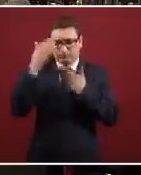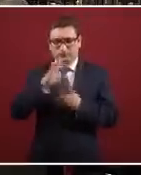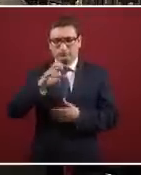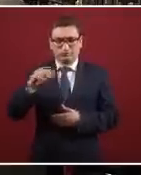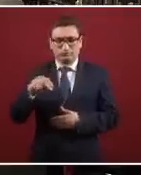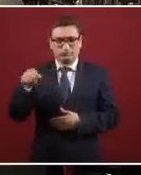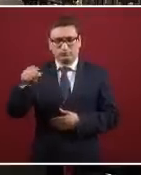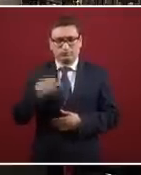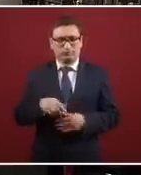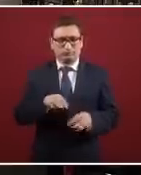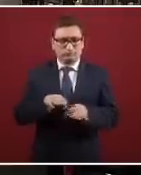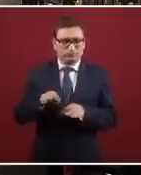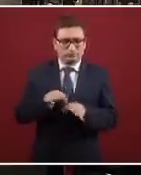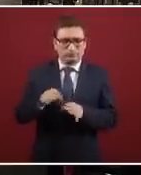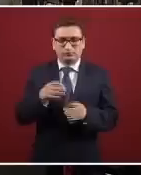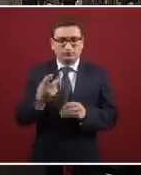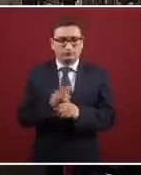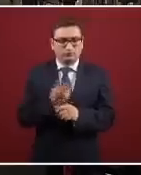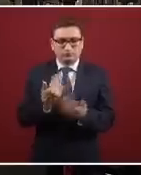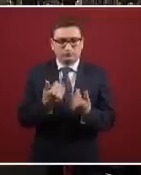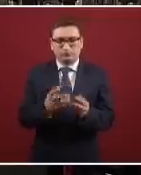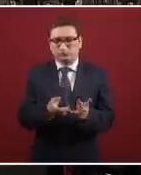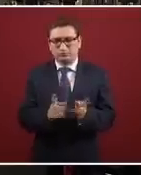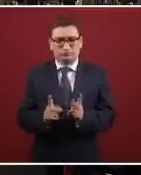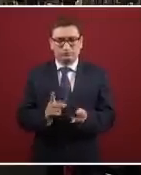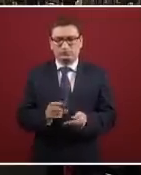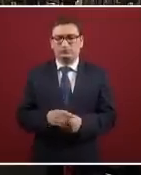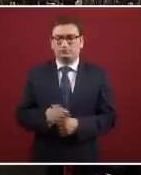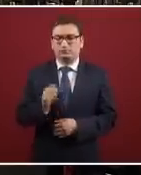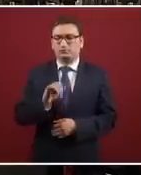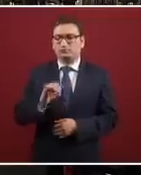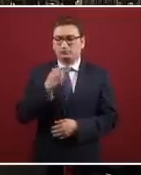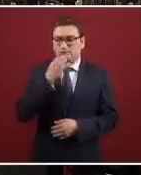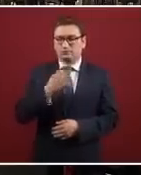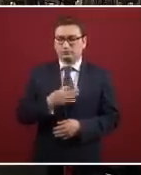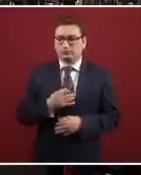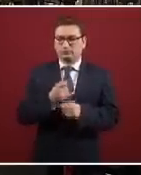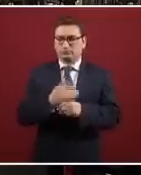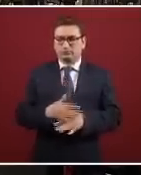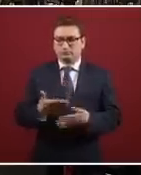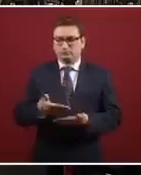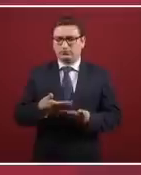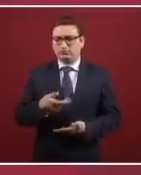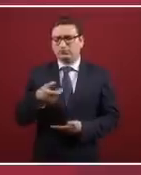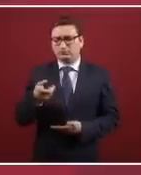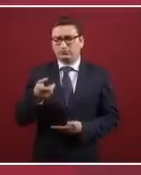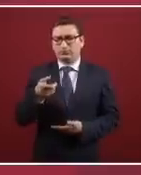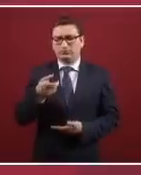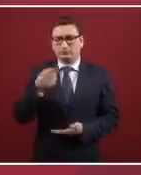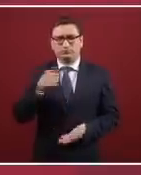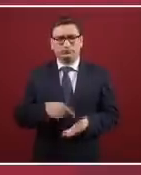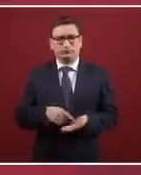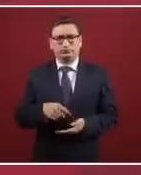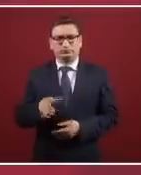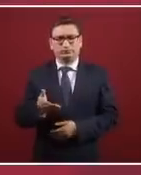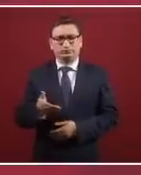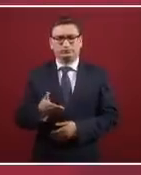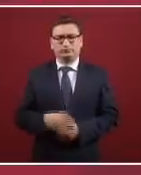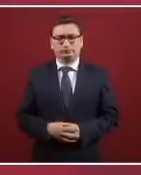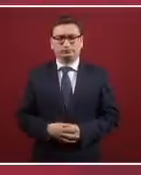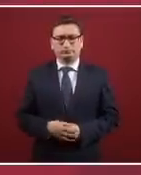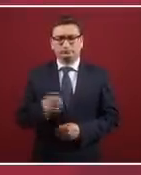trabajadores de un call center. ¿Pudieron platicar de esto? Sí, se me informó. Gracias. Parece que es